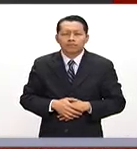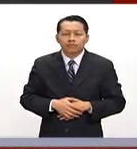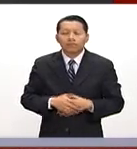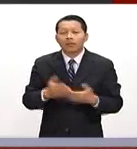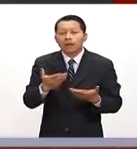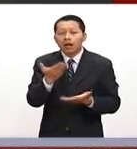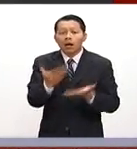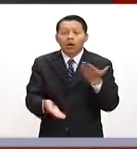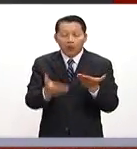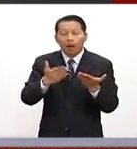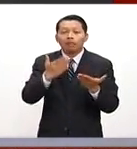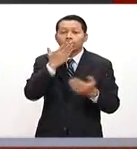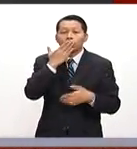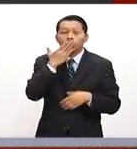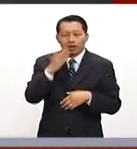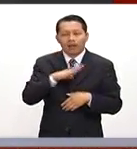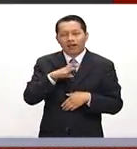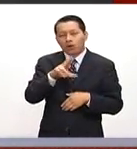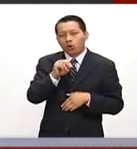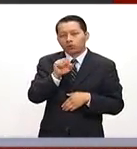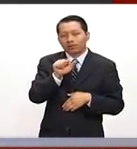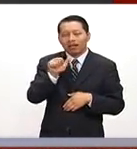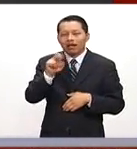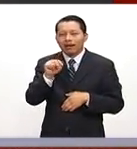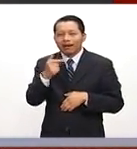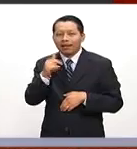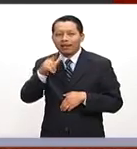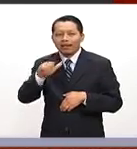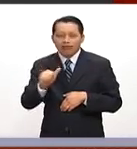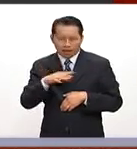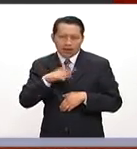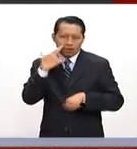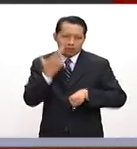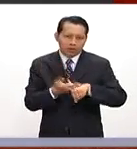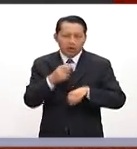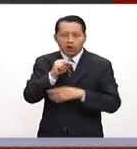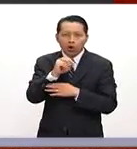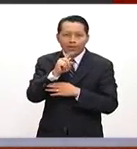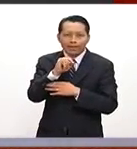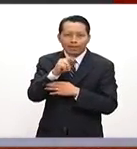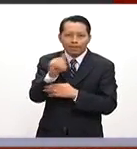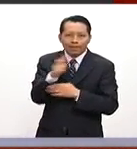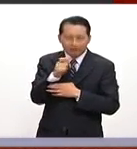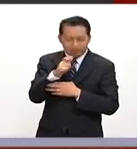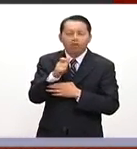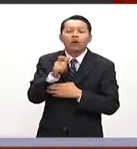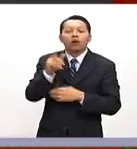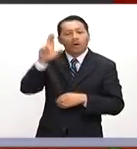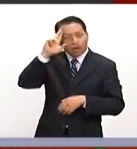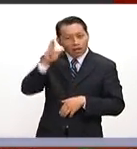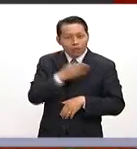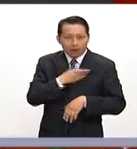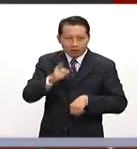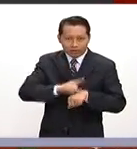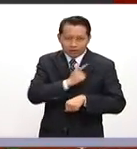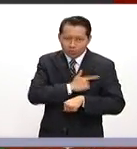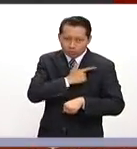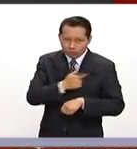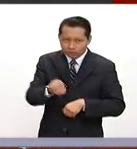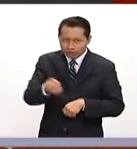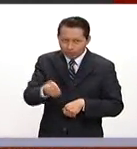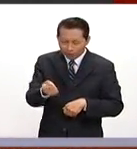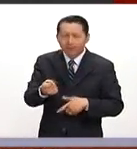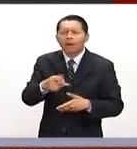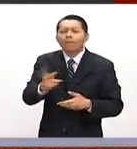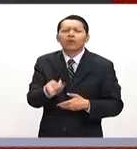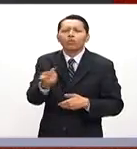Vamos a ir hasta Sonora y está Rosangélica Fimbres, corresponsal de Notimex. Rosangélica, gusto en saludarte, muy buenos días. ¿Cómo se